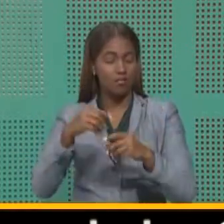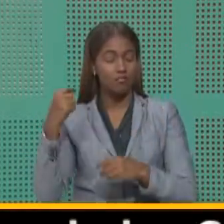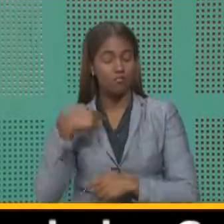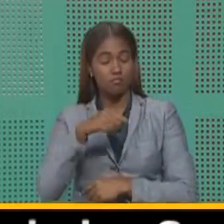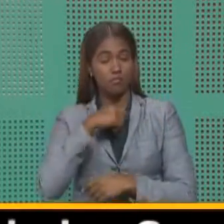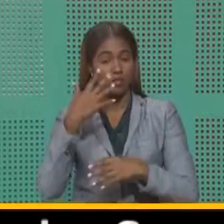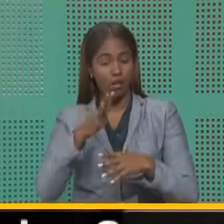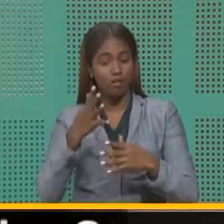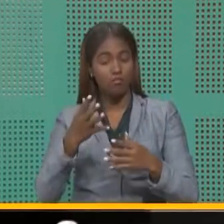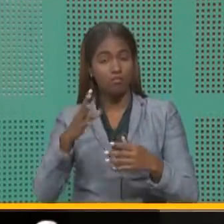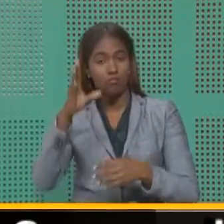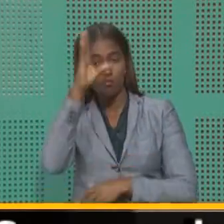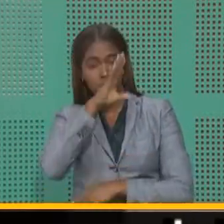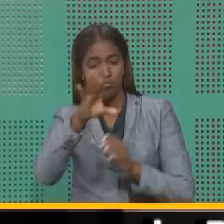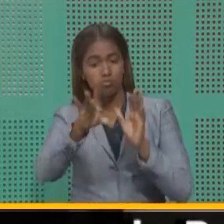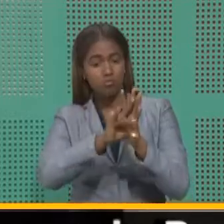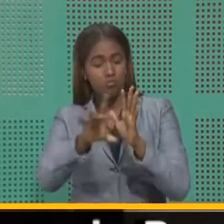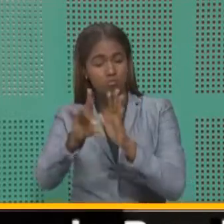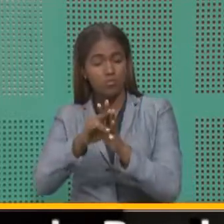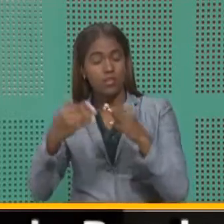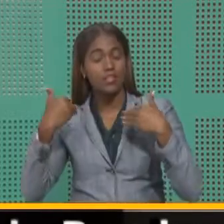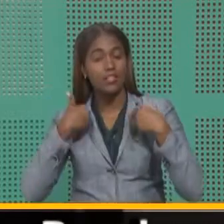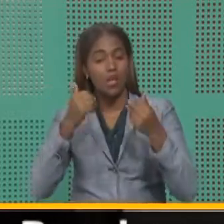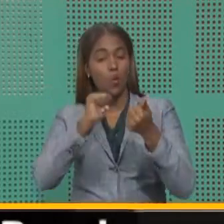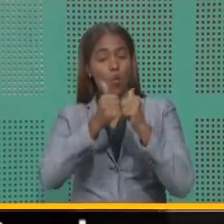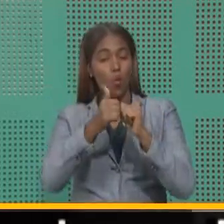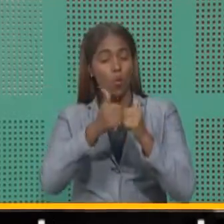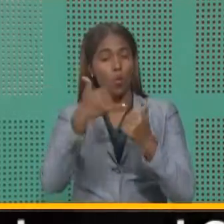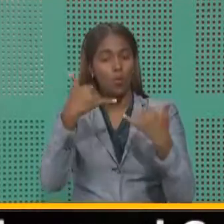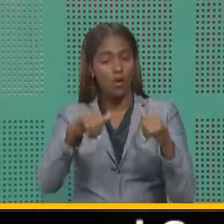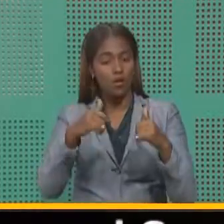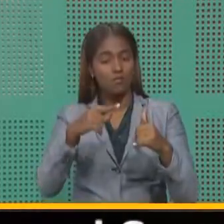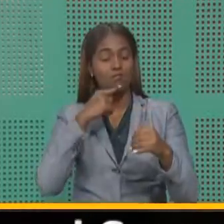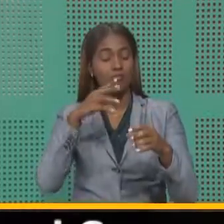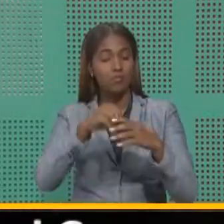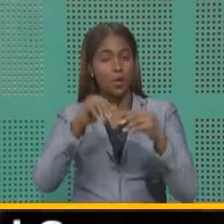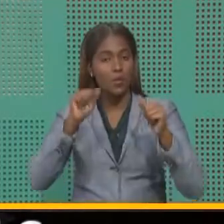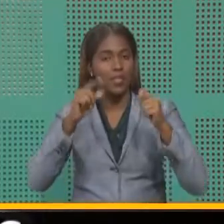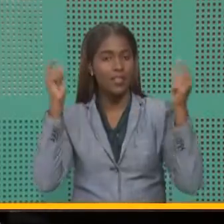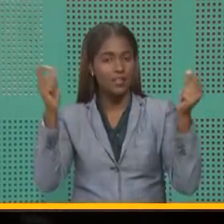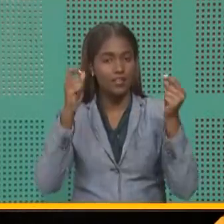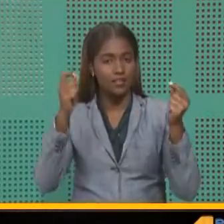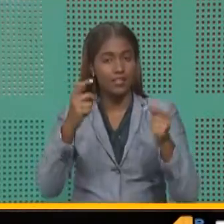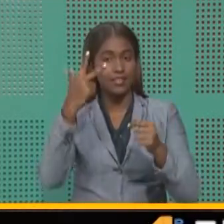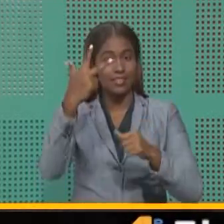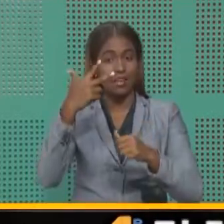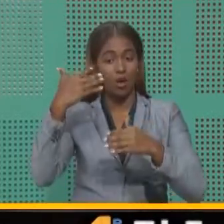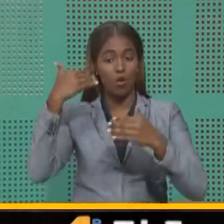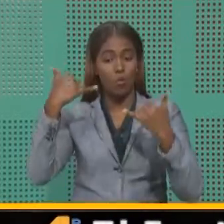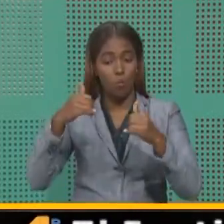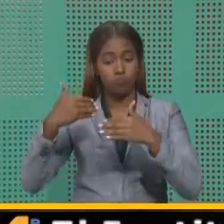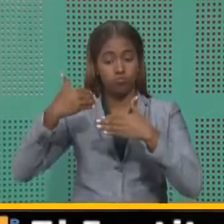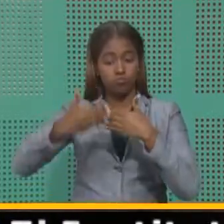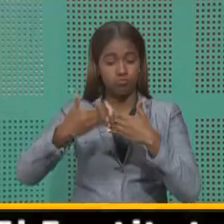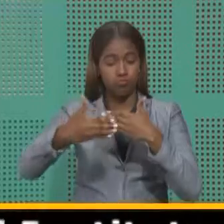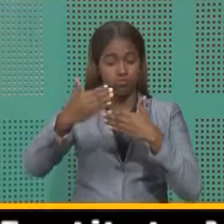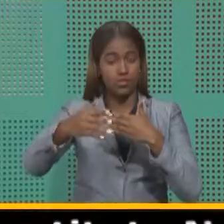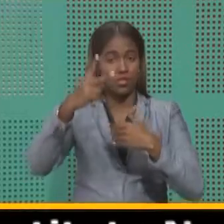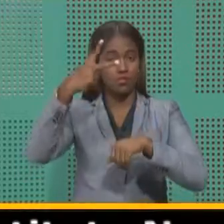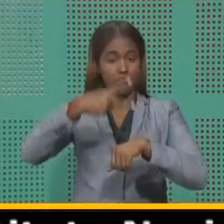estado que los juegos puedan celebrarse para tres juegos consecutivos cada dos